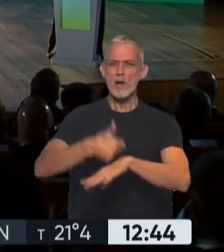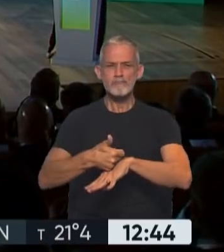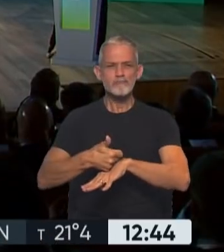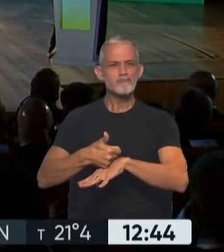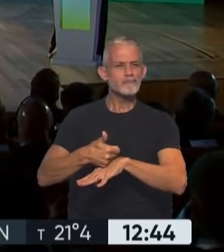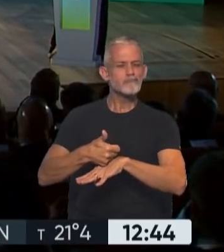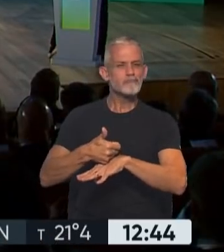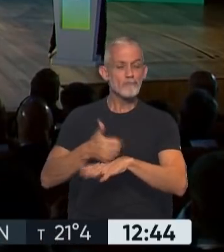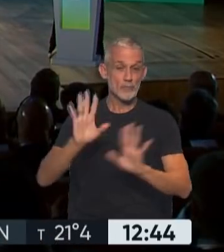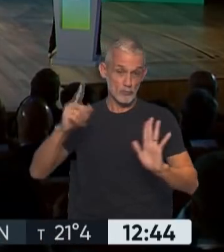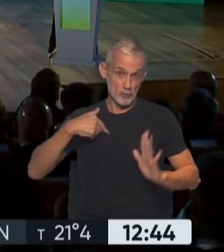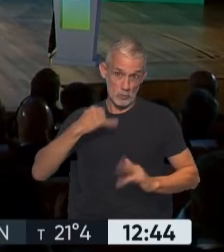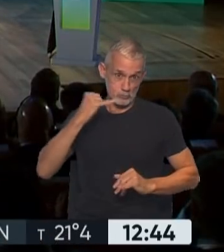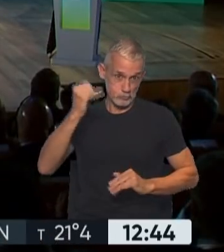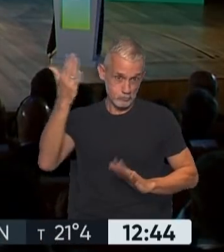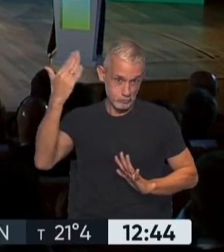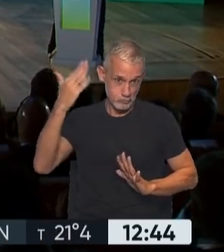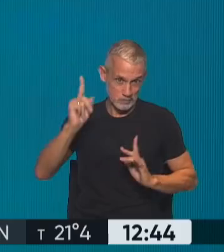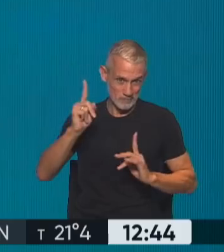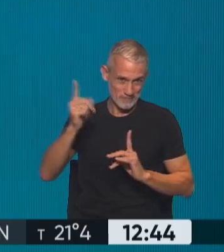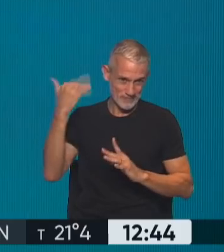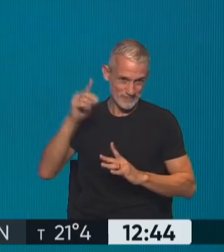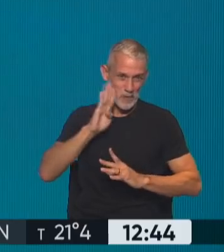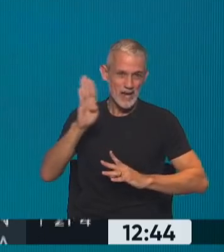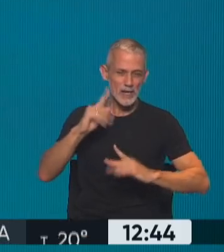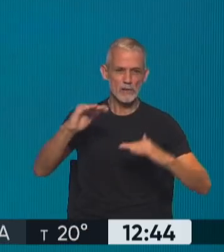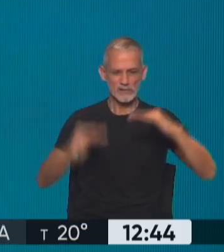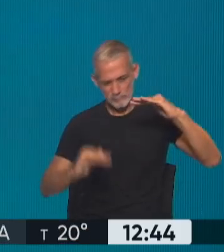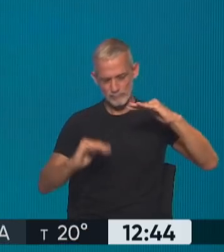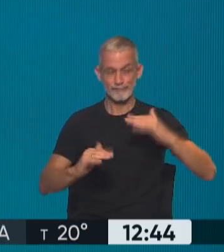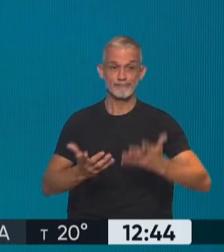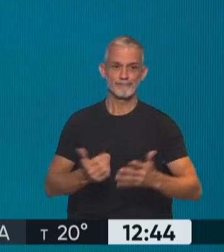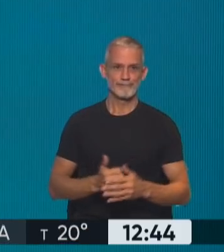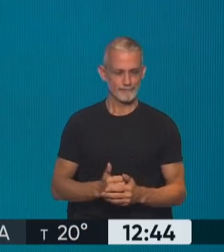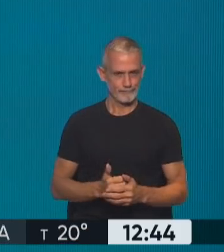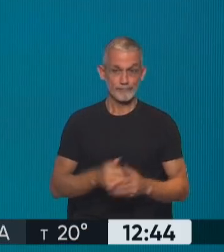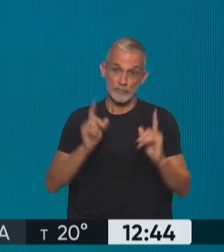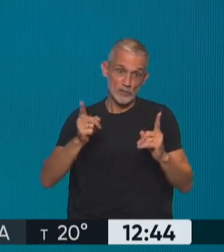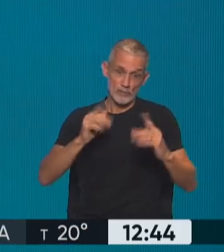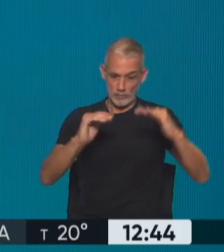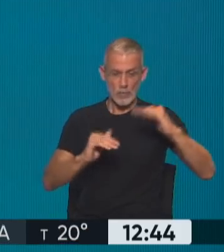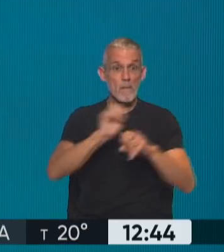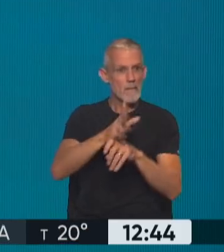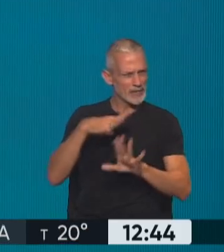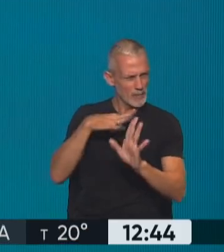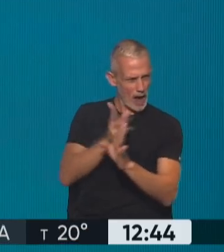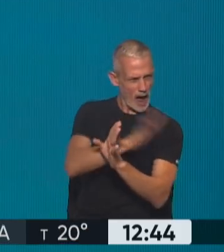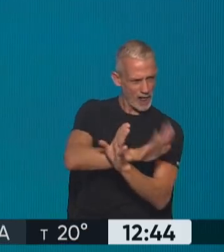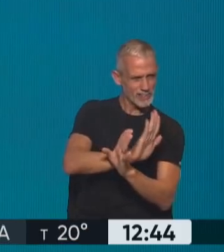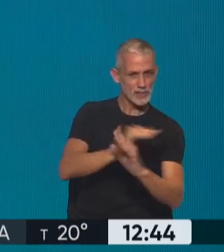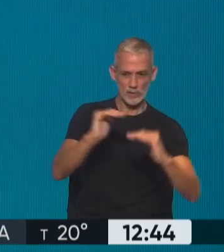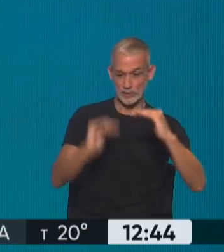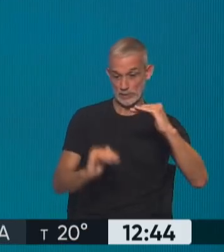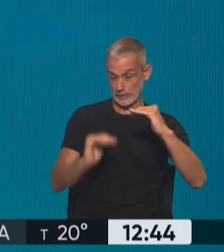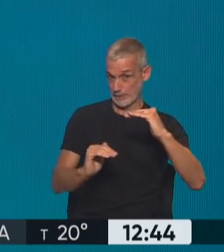donde planteé la desigualdad. Todavía no ha venido la pandemia, y está muy